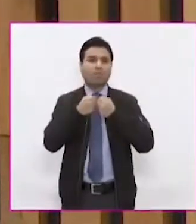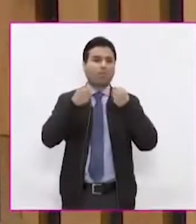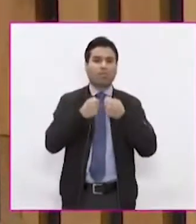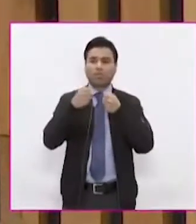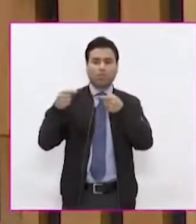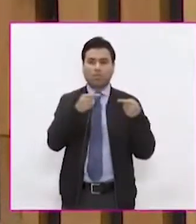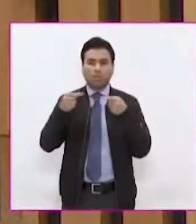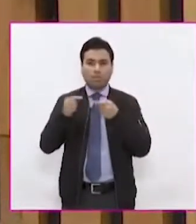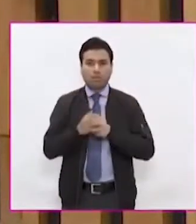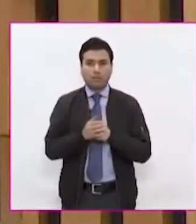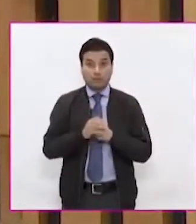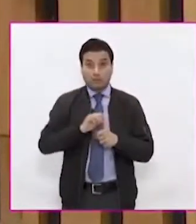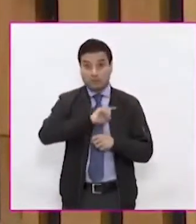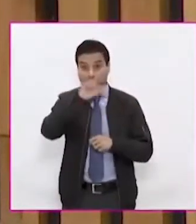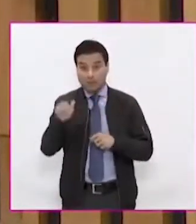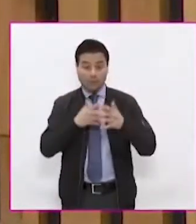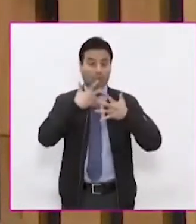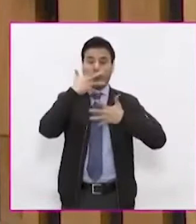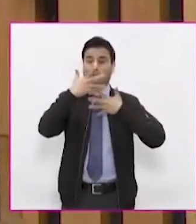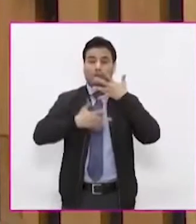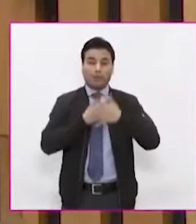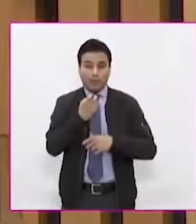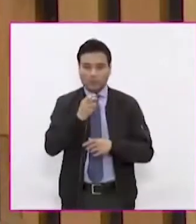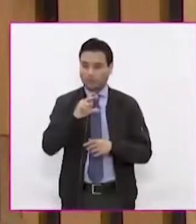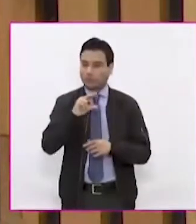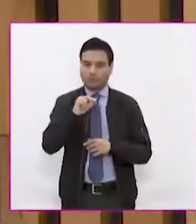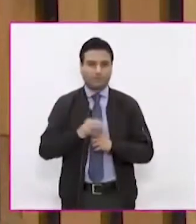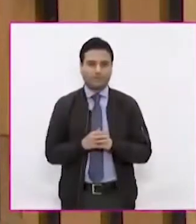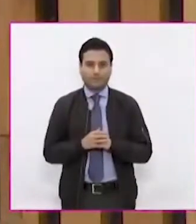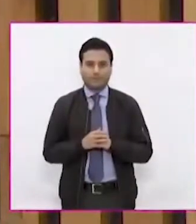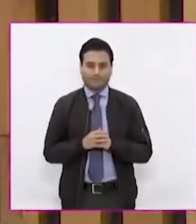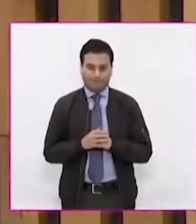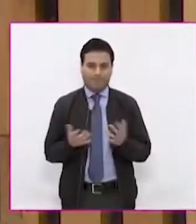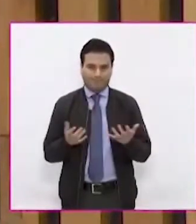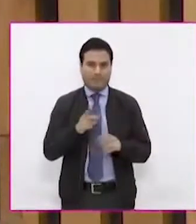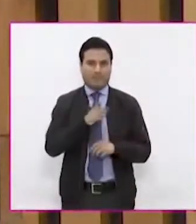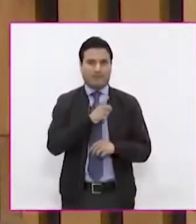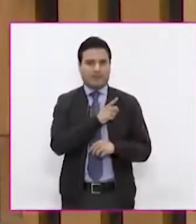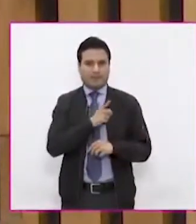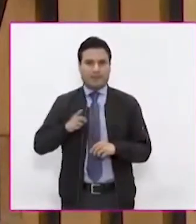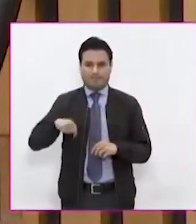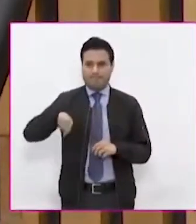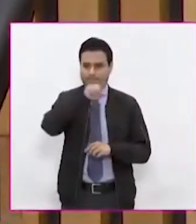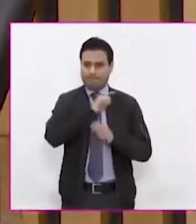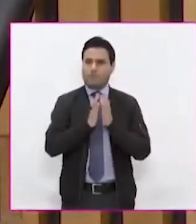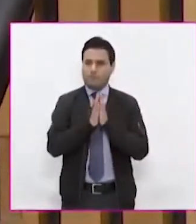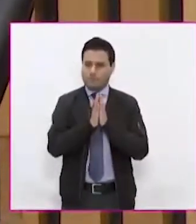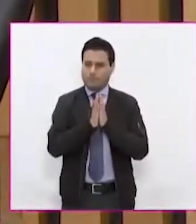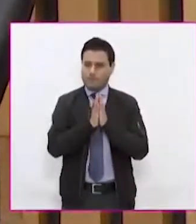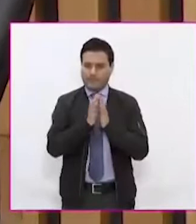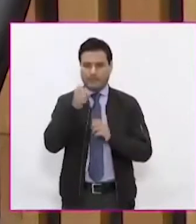periodo decida el destino de la democracia de nuestro país. Sobran razones para vaticinar un proceso electoral ejemplar y